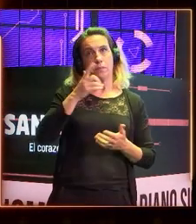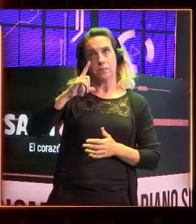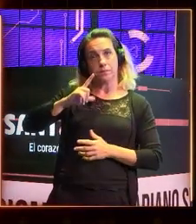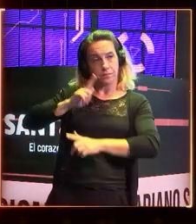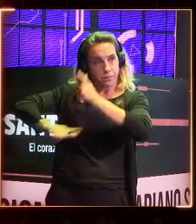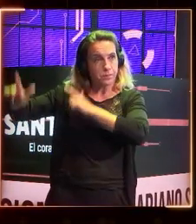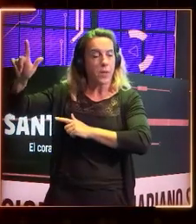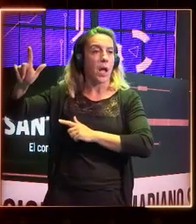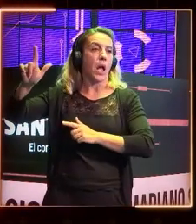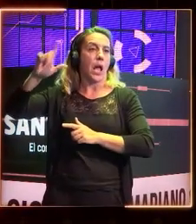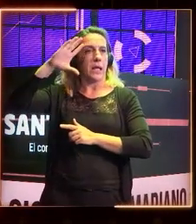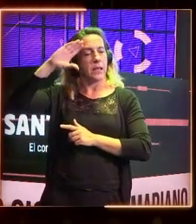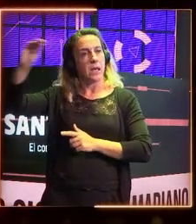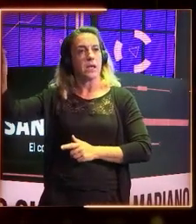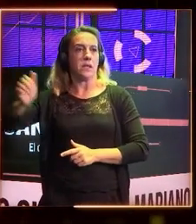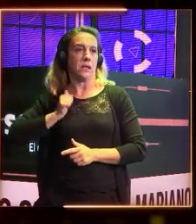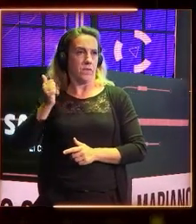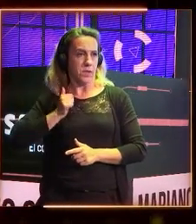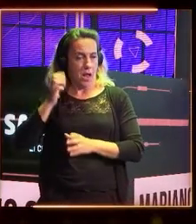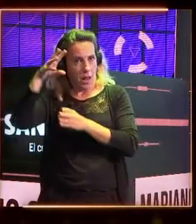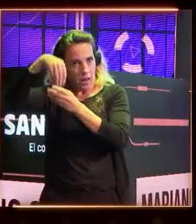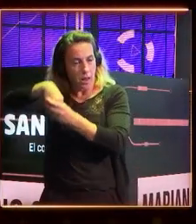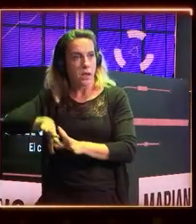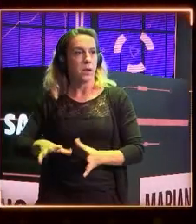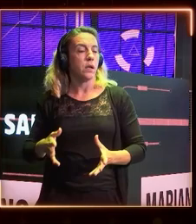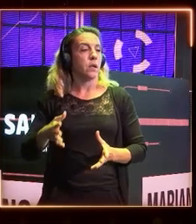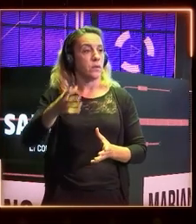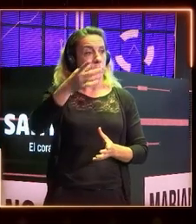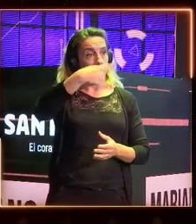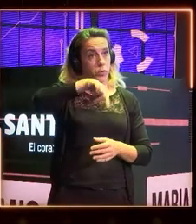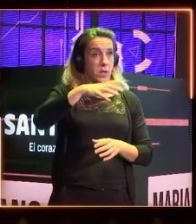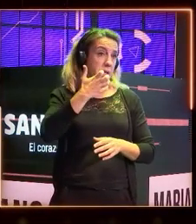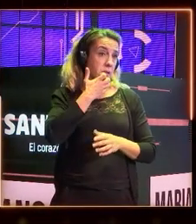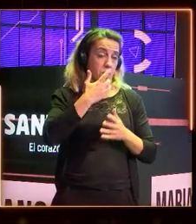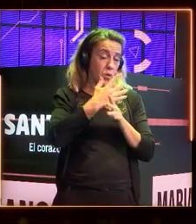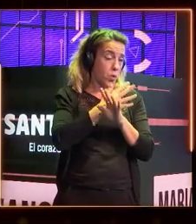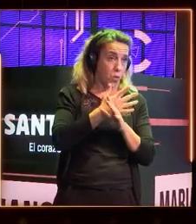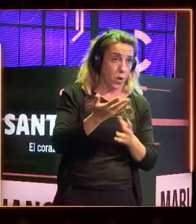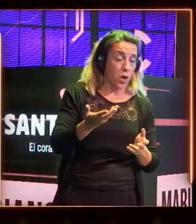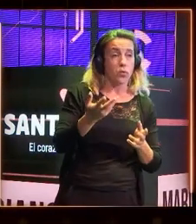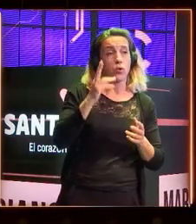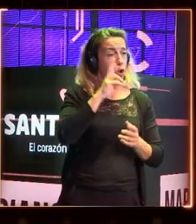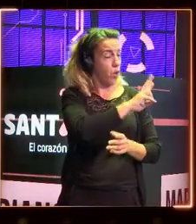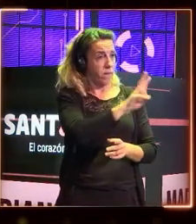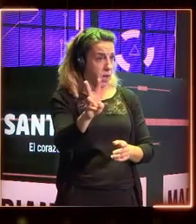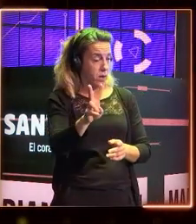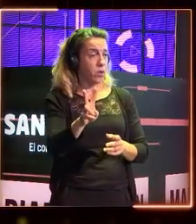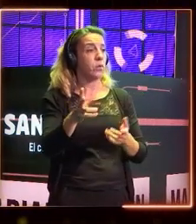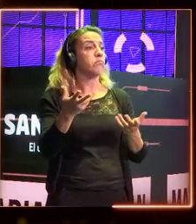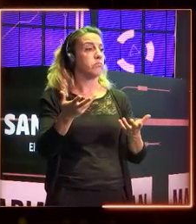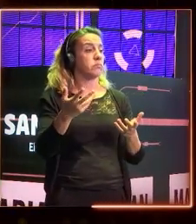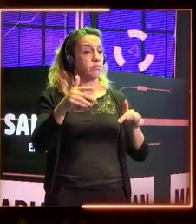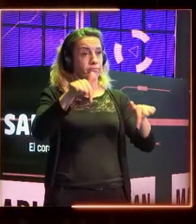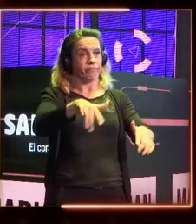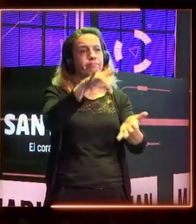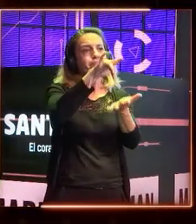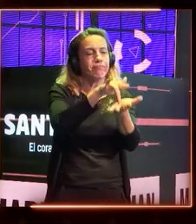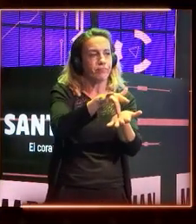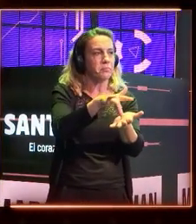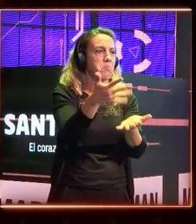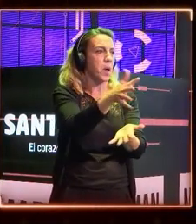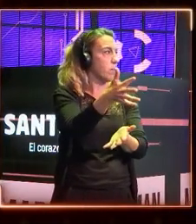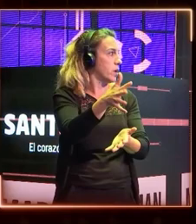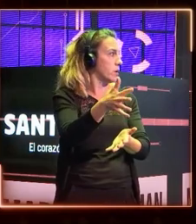a la Inteligencia artificial ustedes salvo los que no jugar no lo vieron porque tenían los ojos cerrados pero lo que se ve de aquí que es lo que pasa siempre más o menos